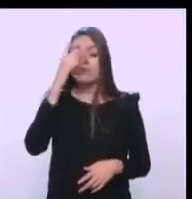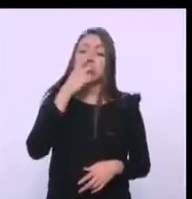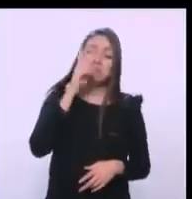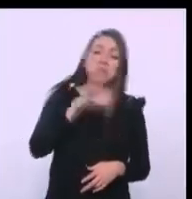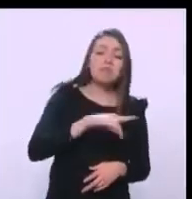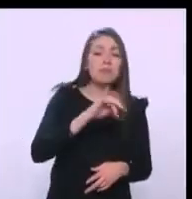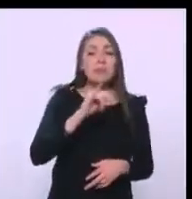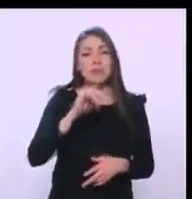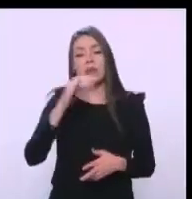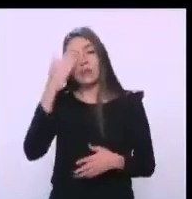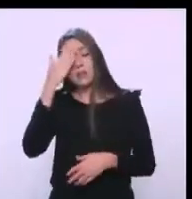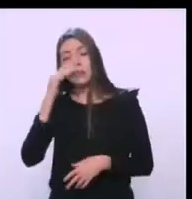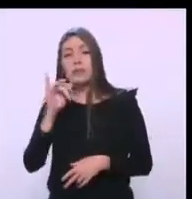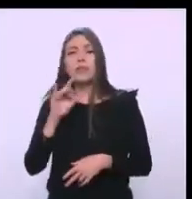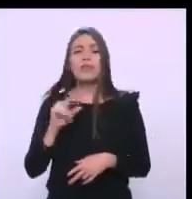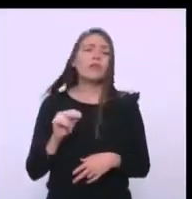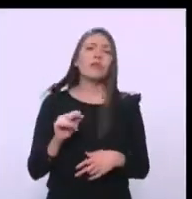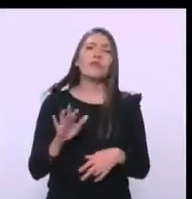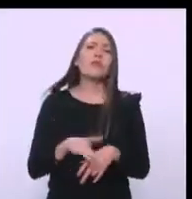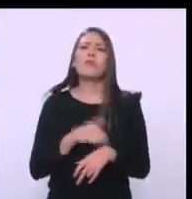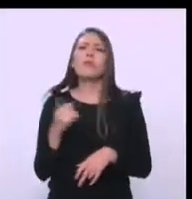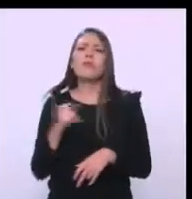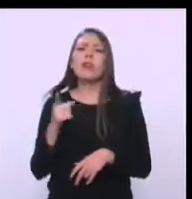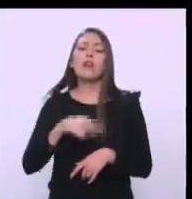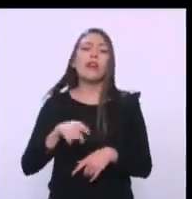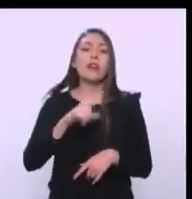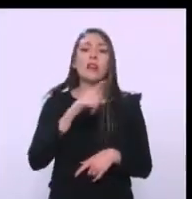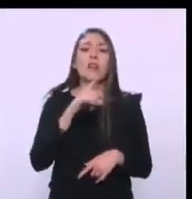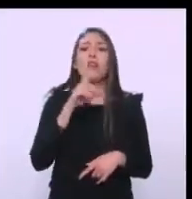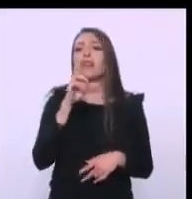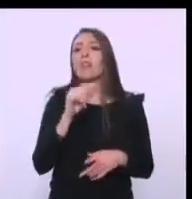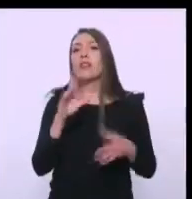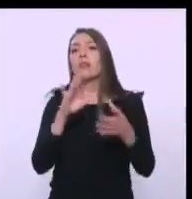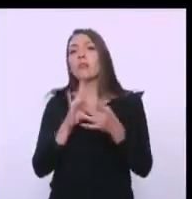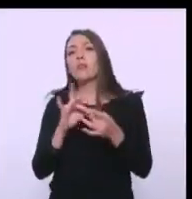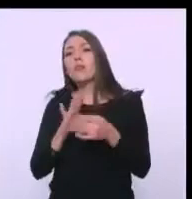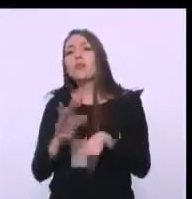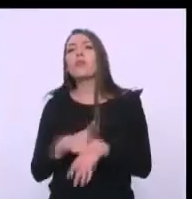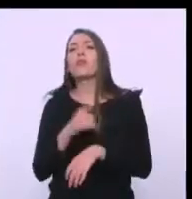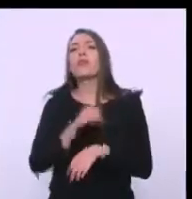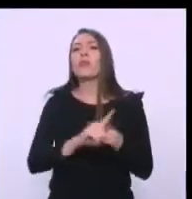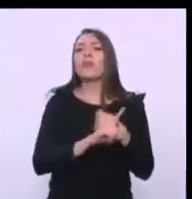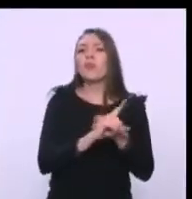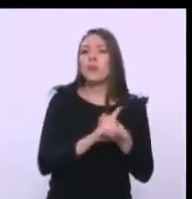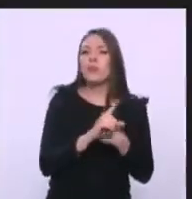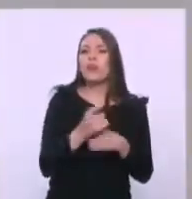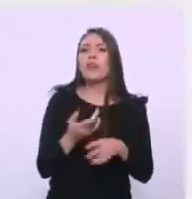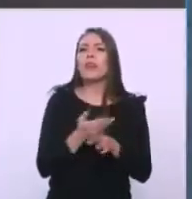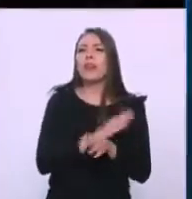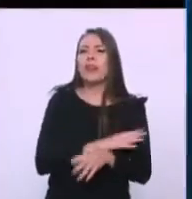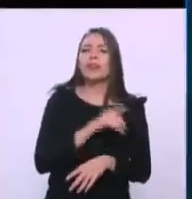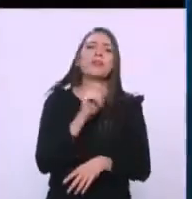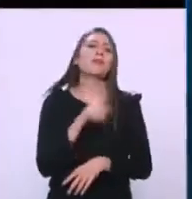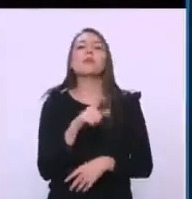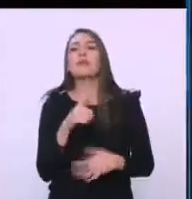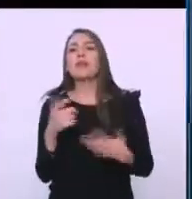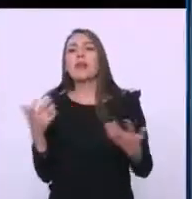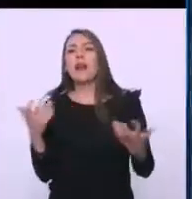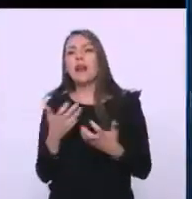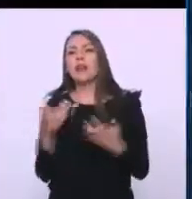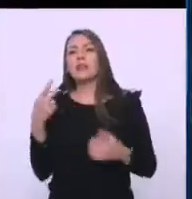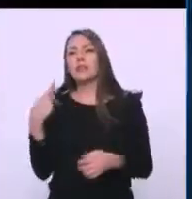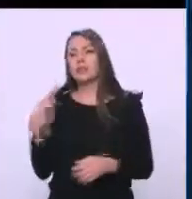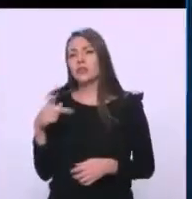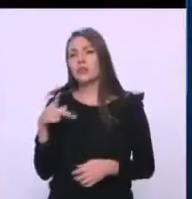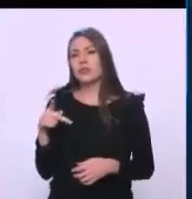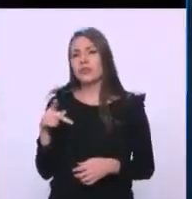por qué no reconocer, haciendo alusión a la doctrina Estrada, y esta magnífica frase de Benito Juárez,